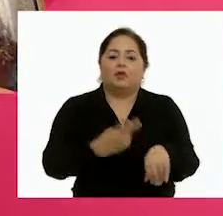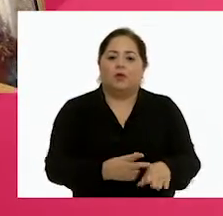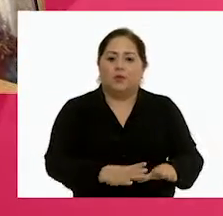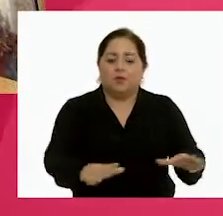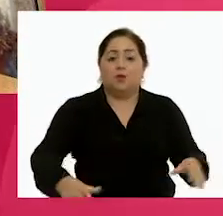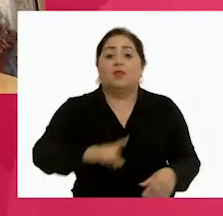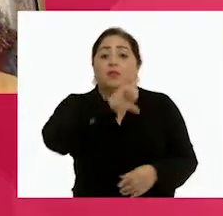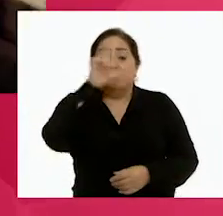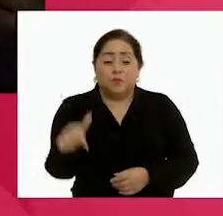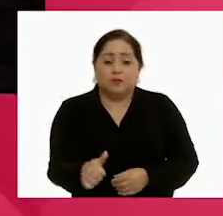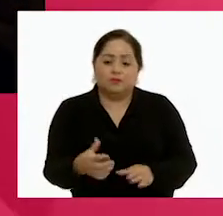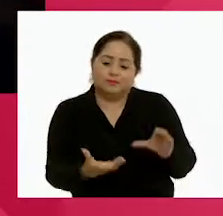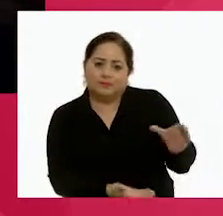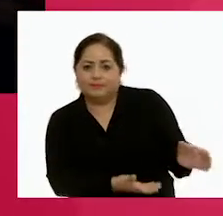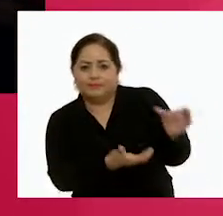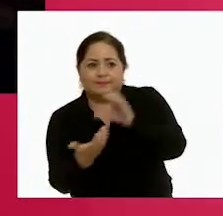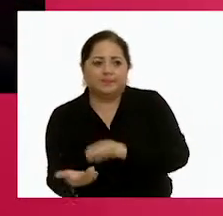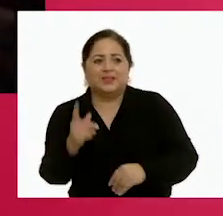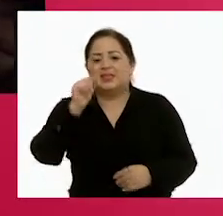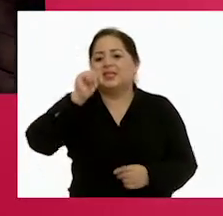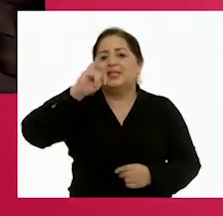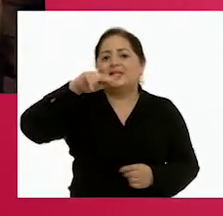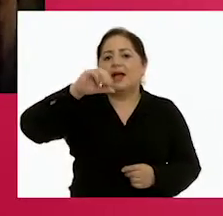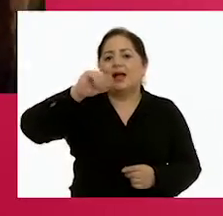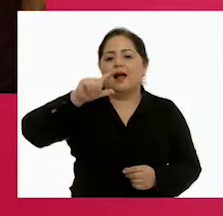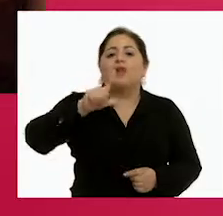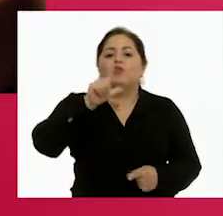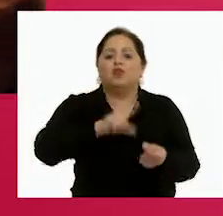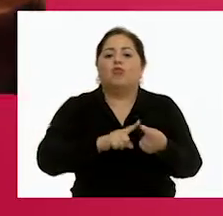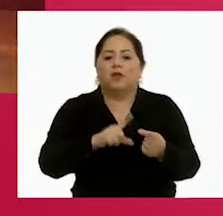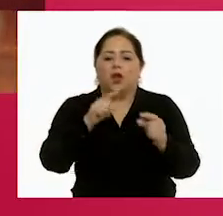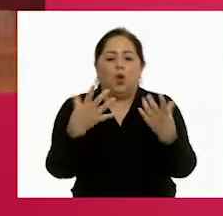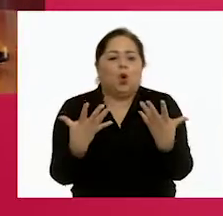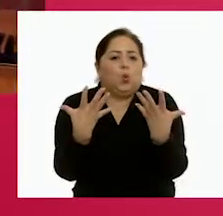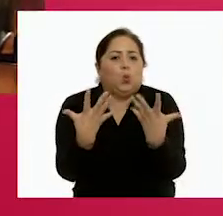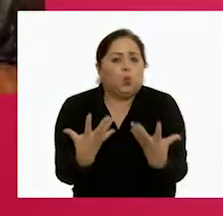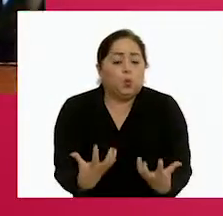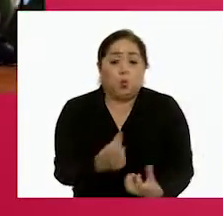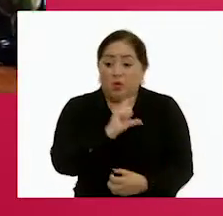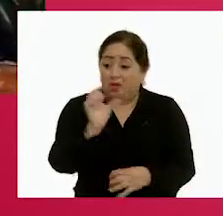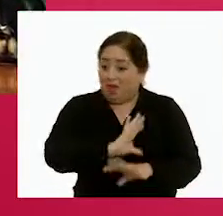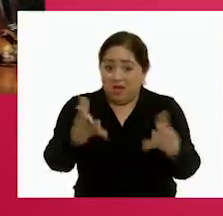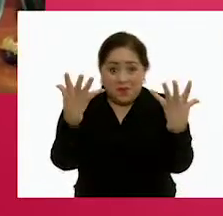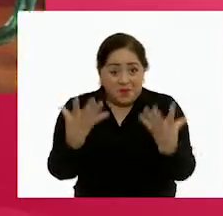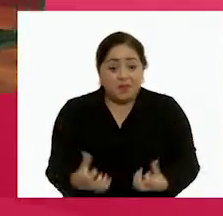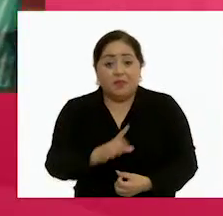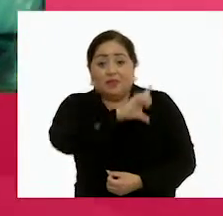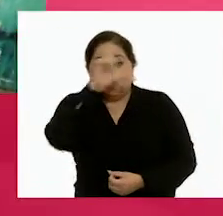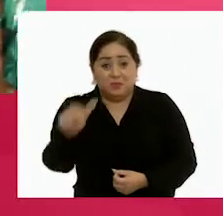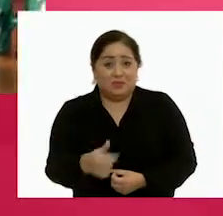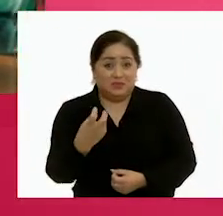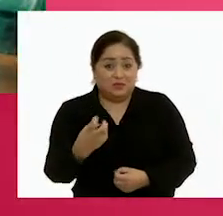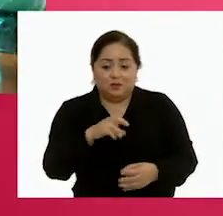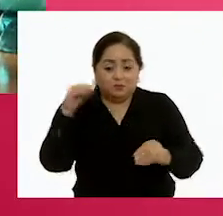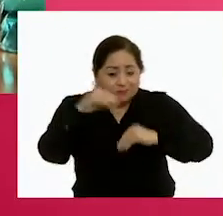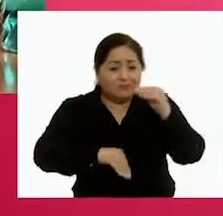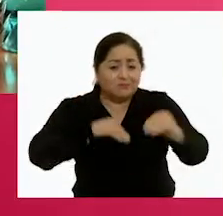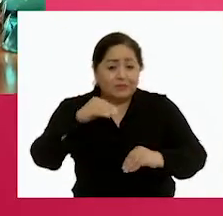para finalmente vaciarlo en el tinacal, donde se fermentaba. Una vez fermentado y después de todo este